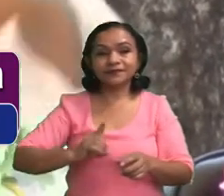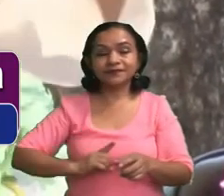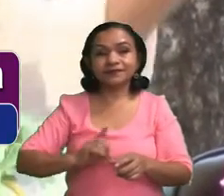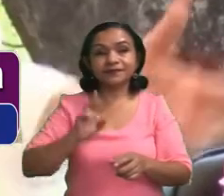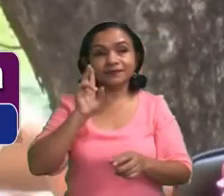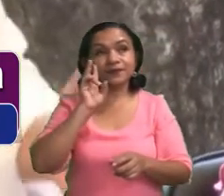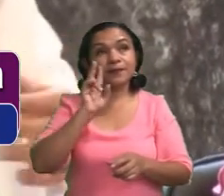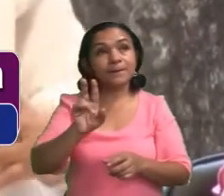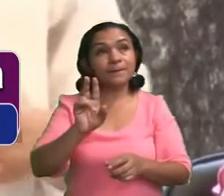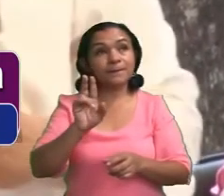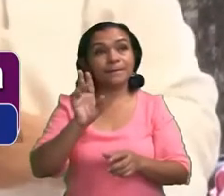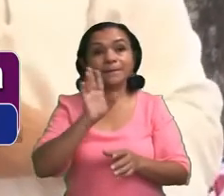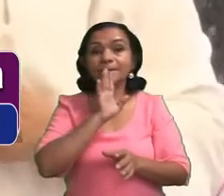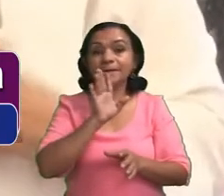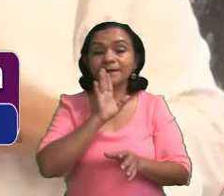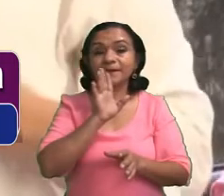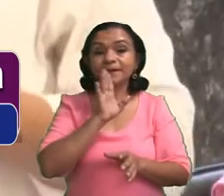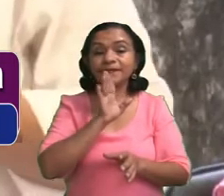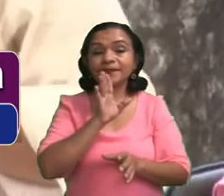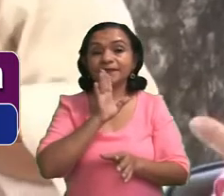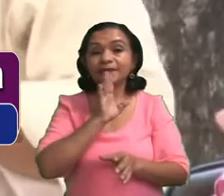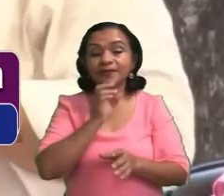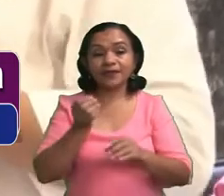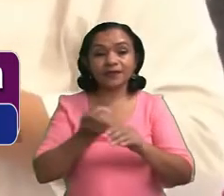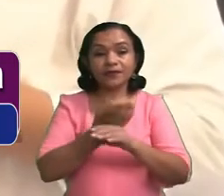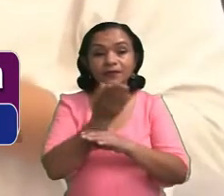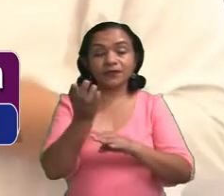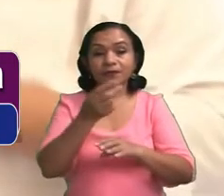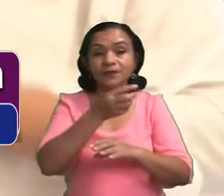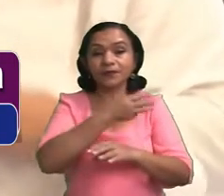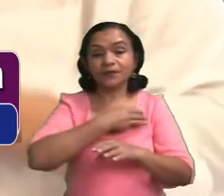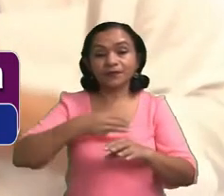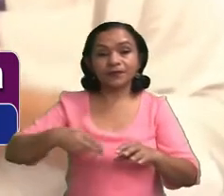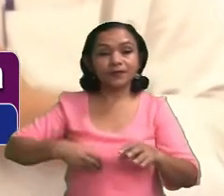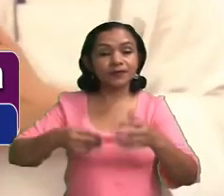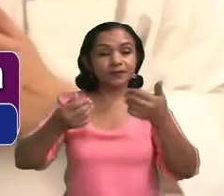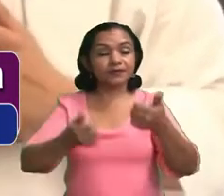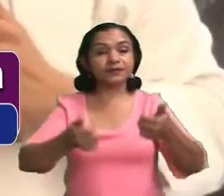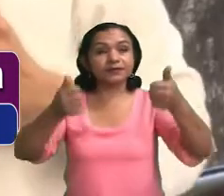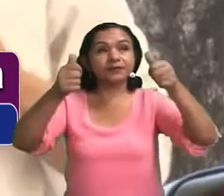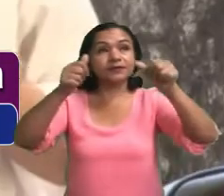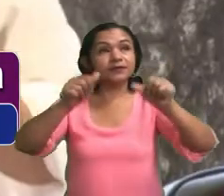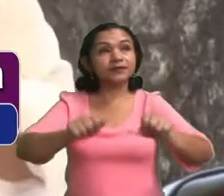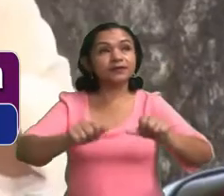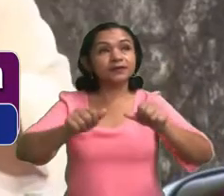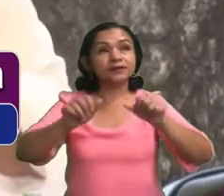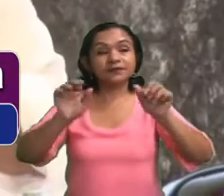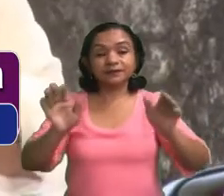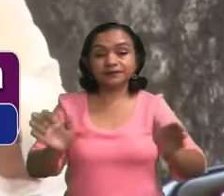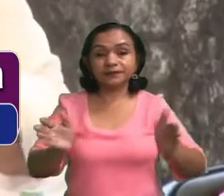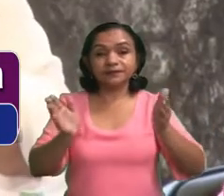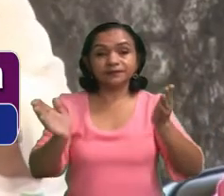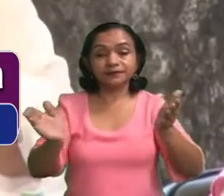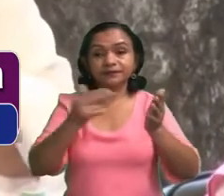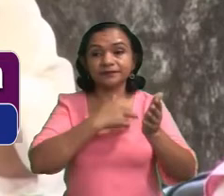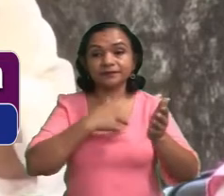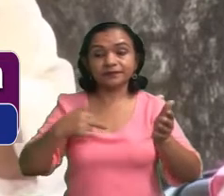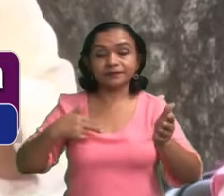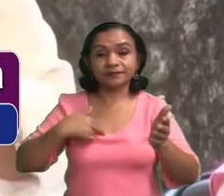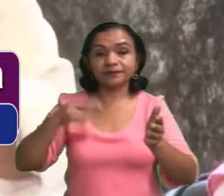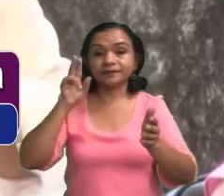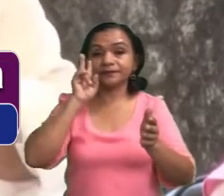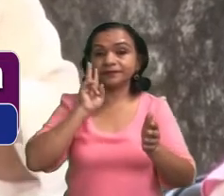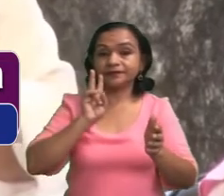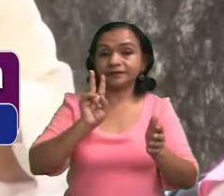está precisamente el Consejo de Ministros que se ha creado para ir fomentando de cara a uno